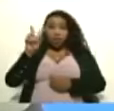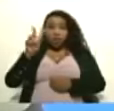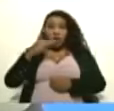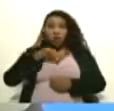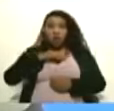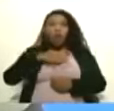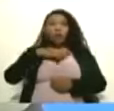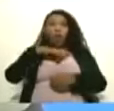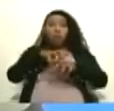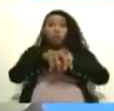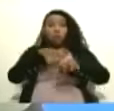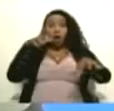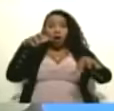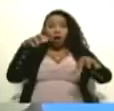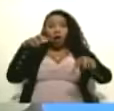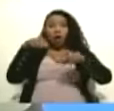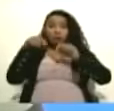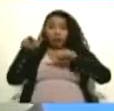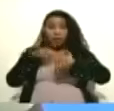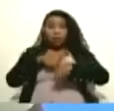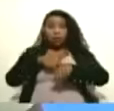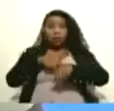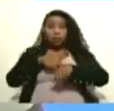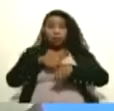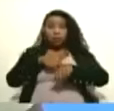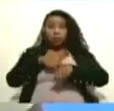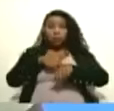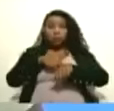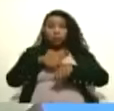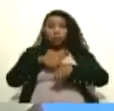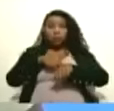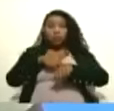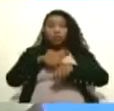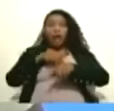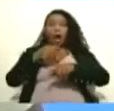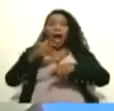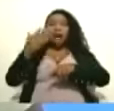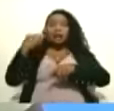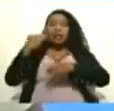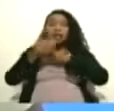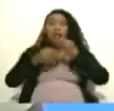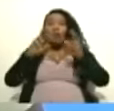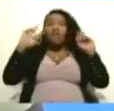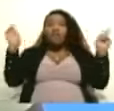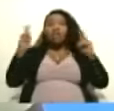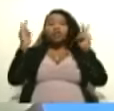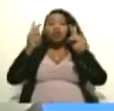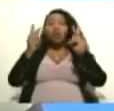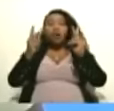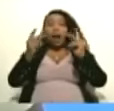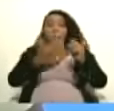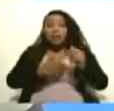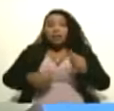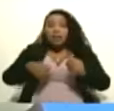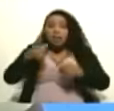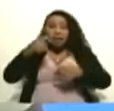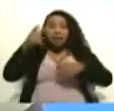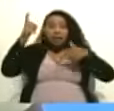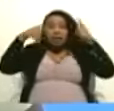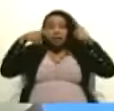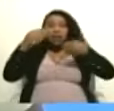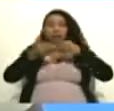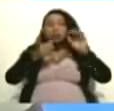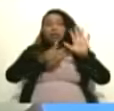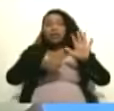Venezuela y en ese momento veníamos de una victoria de presidente Chávez con el 6% de los votos escasamente un año